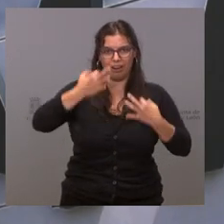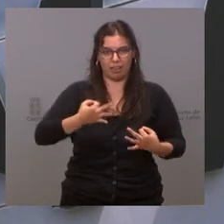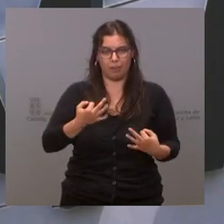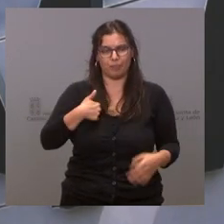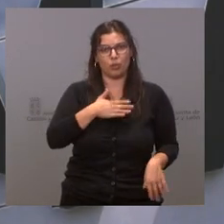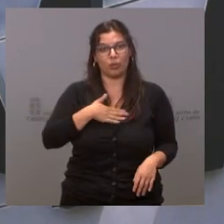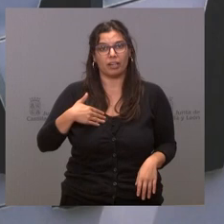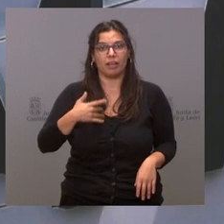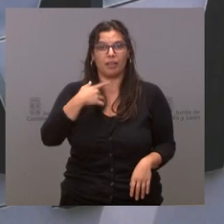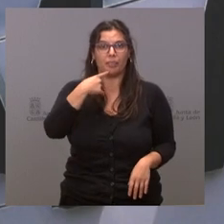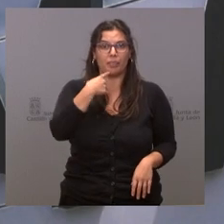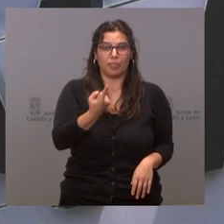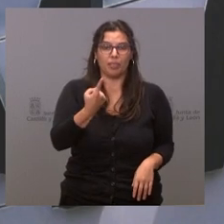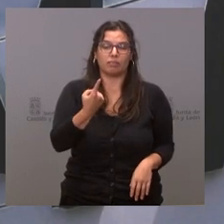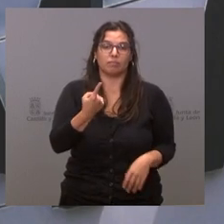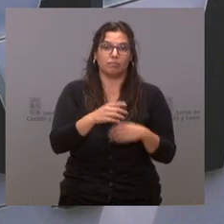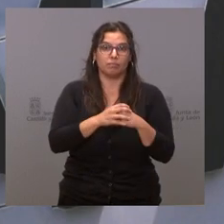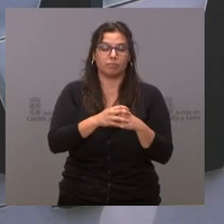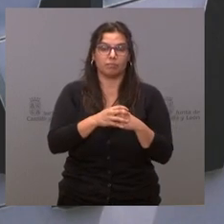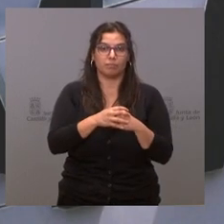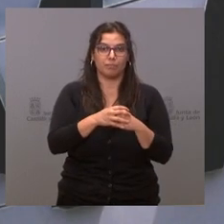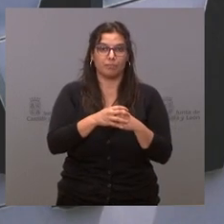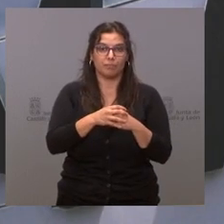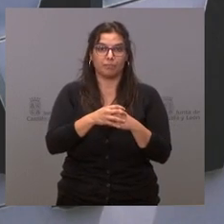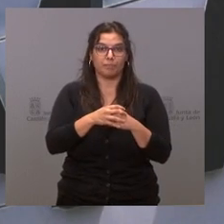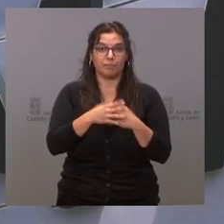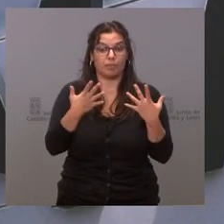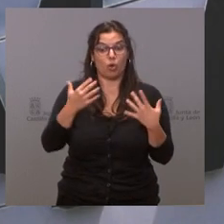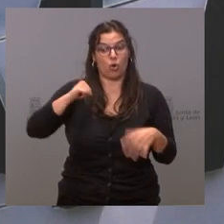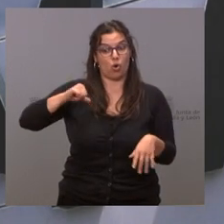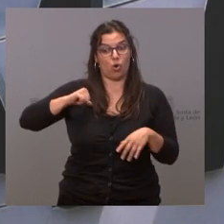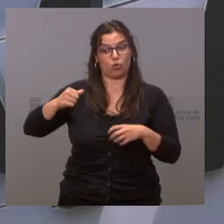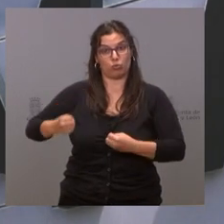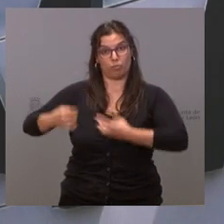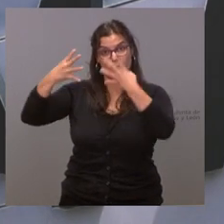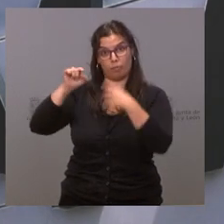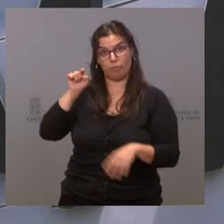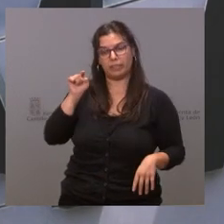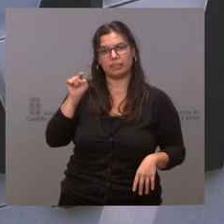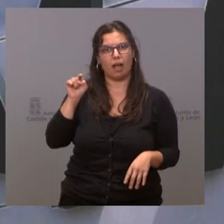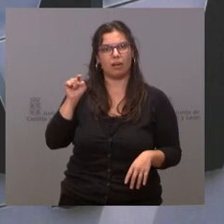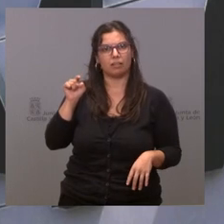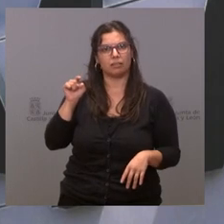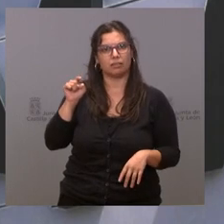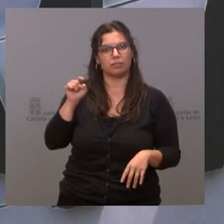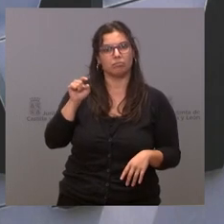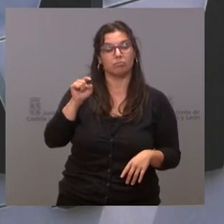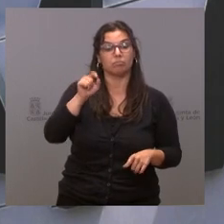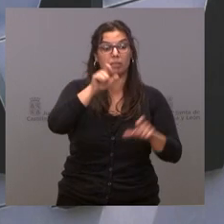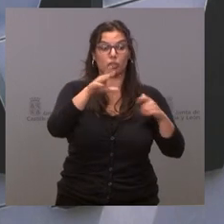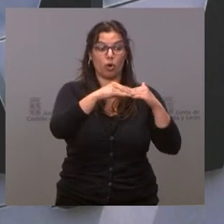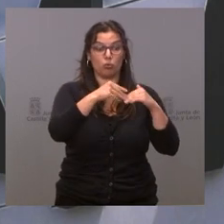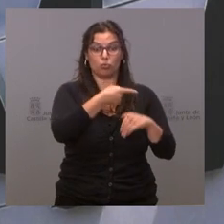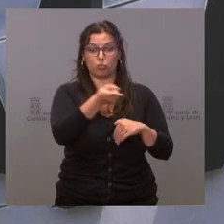decir que es un hospital que cuenta con un excelente grado de satisfacción por parte de los